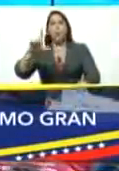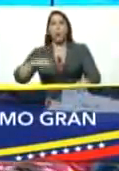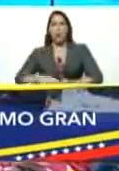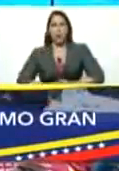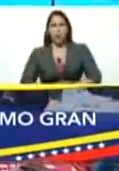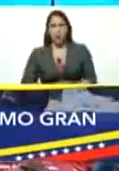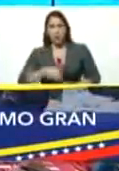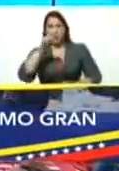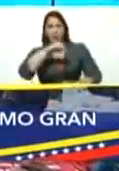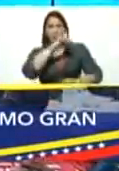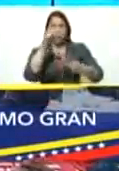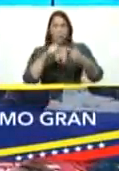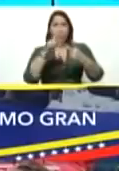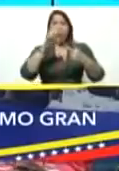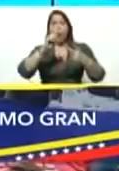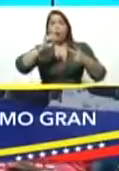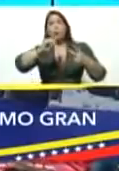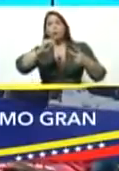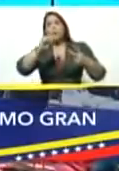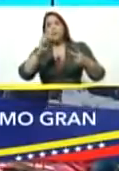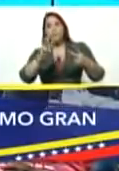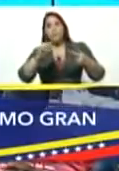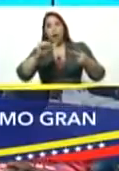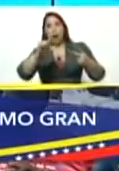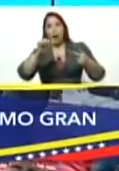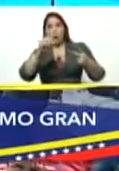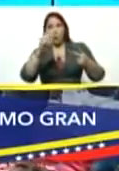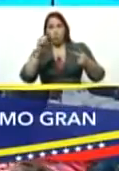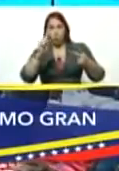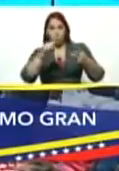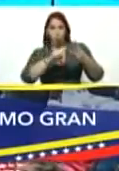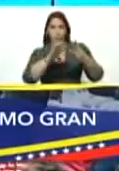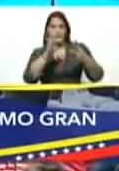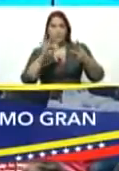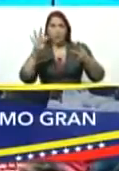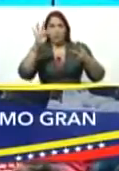osvaldo ver a francisco torrealba